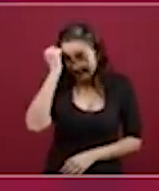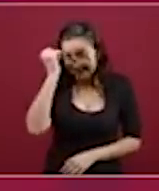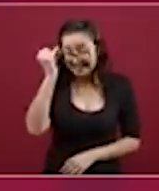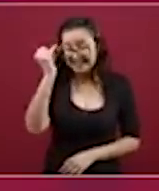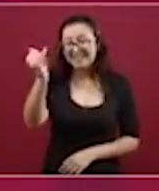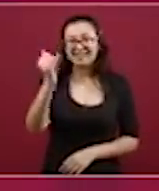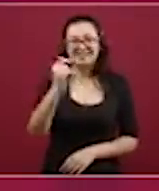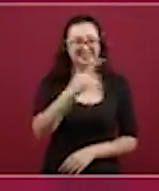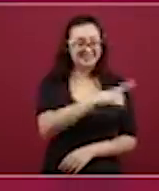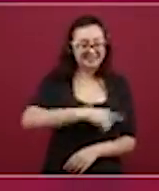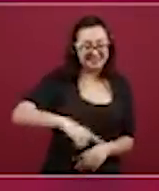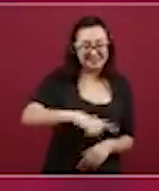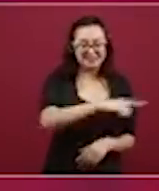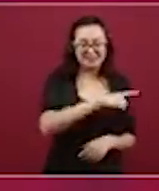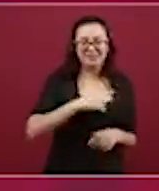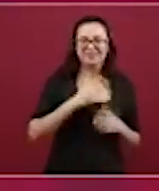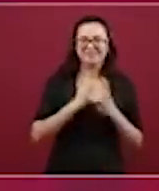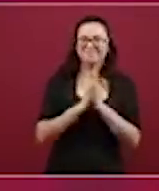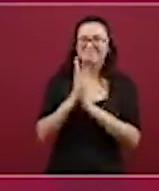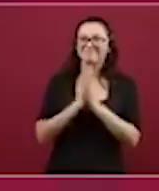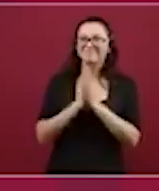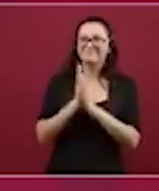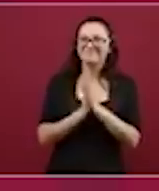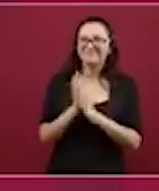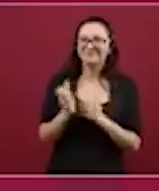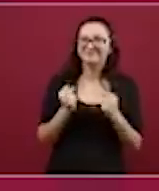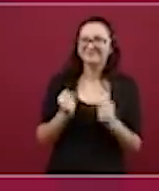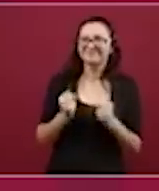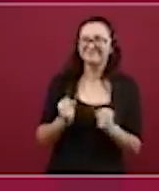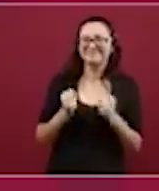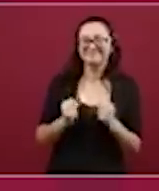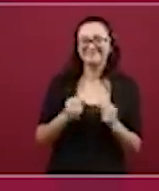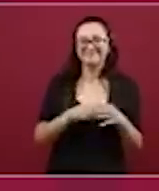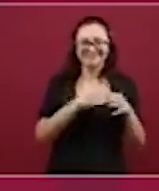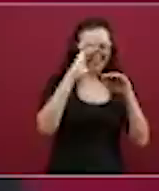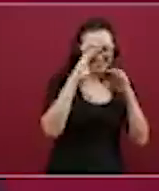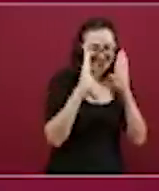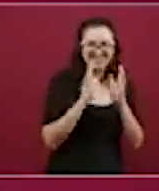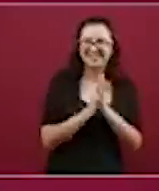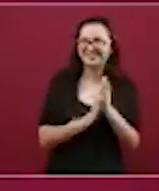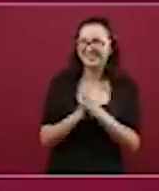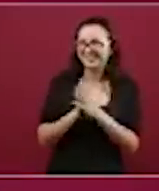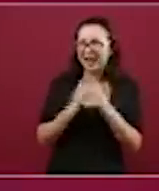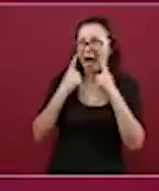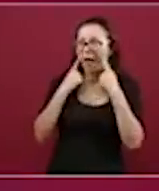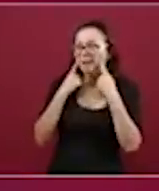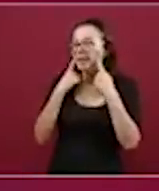se frotarían las manos los conservadores, los